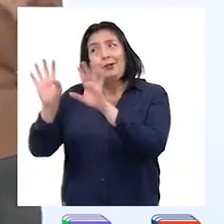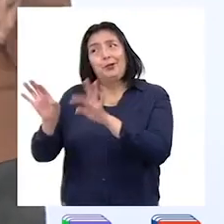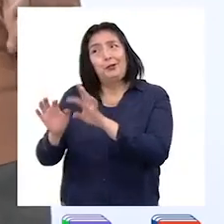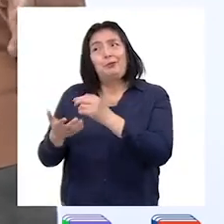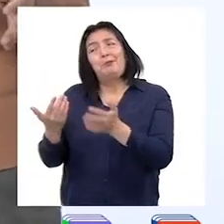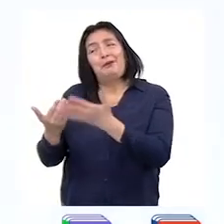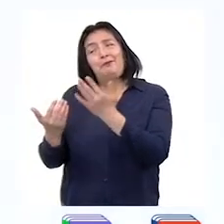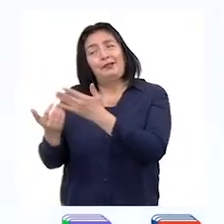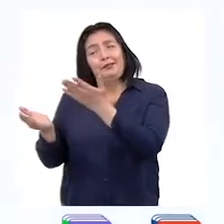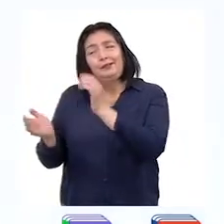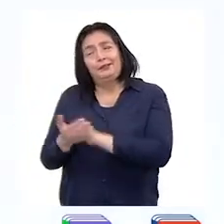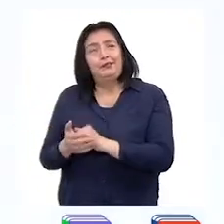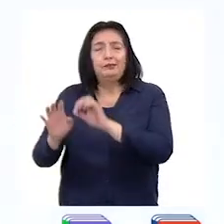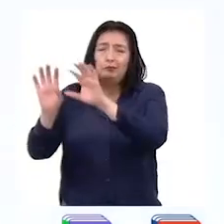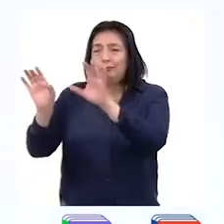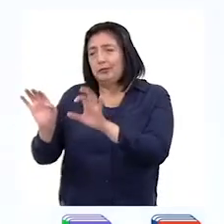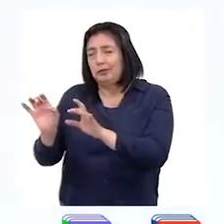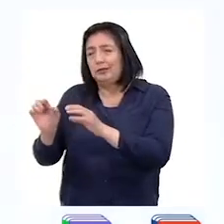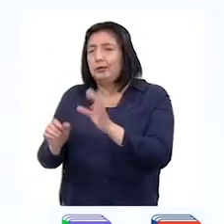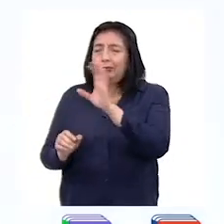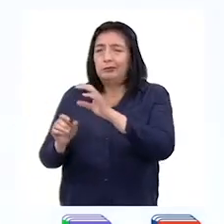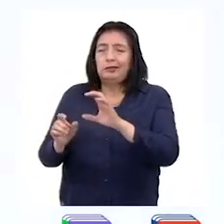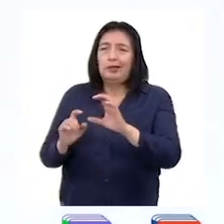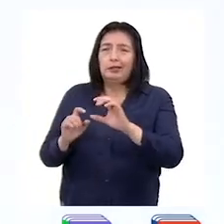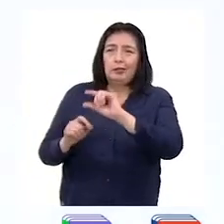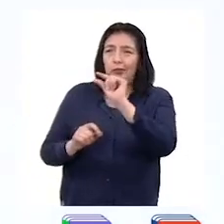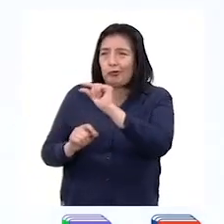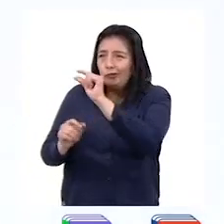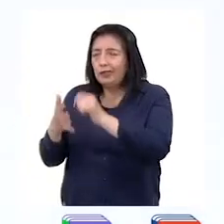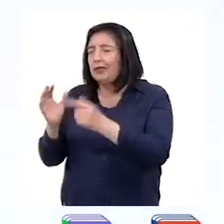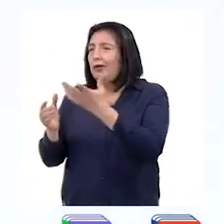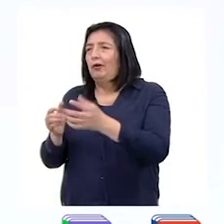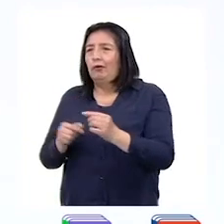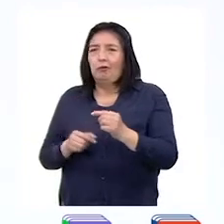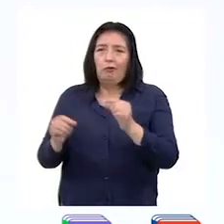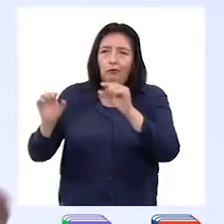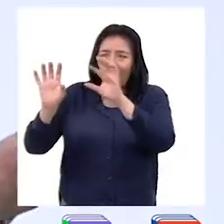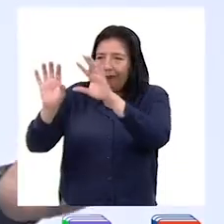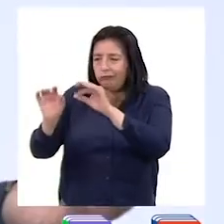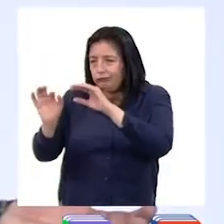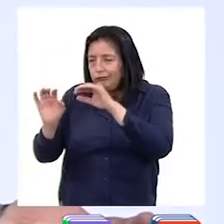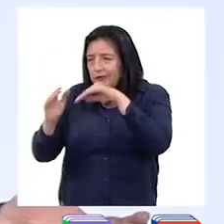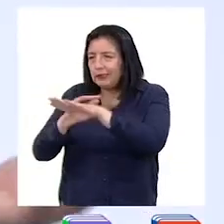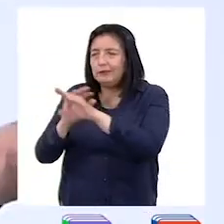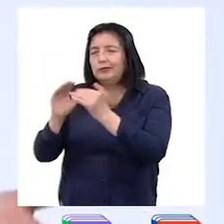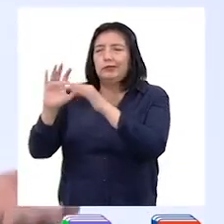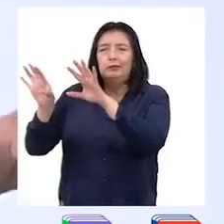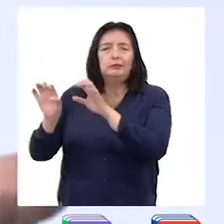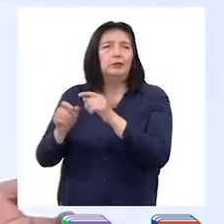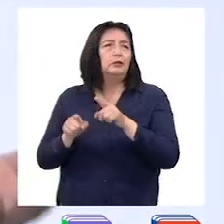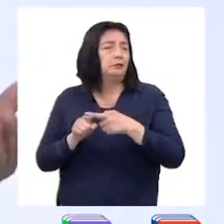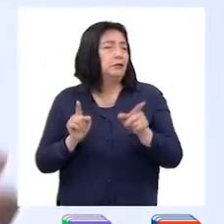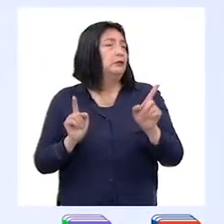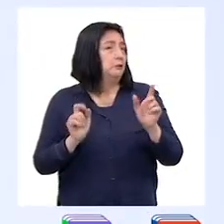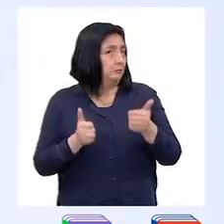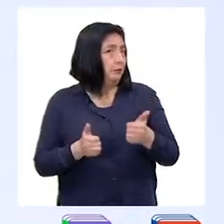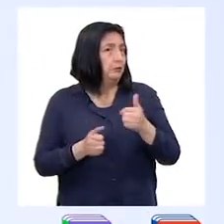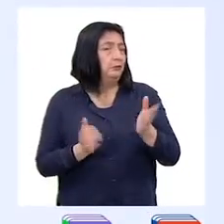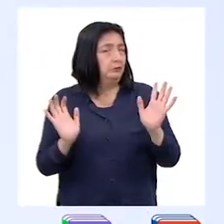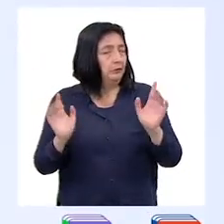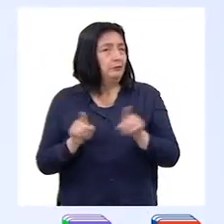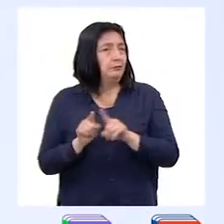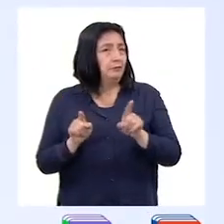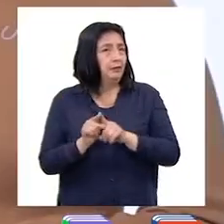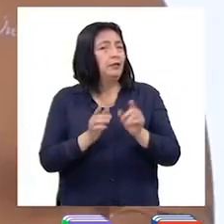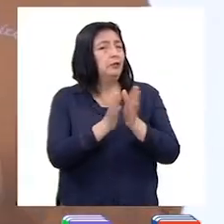todo es más sencillo. Todo está o en internet o grabado dentro de la computadora. Solo que igual siempre es bueno recurrir